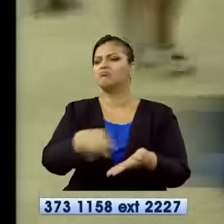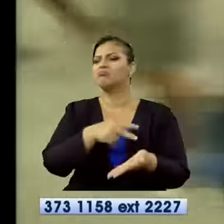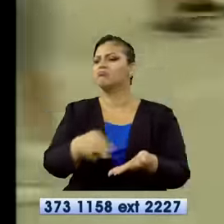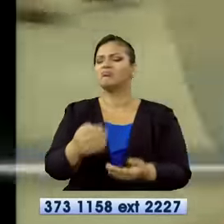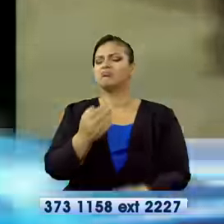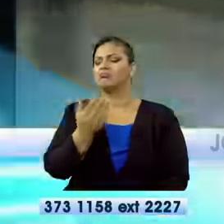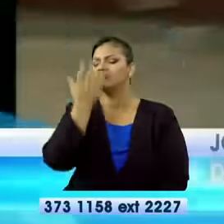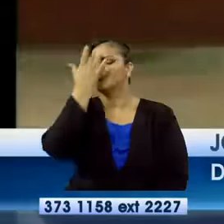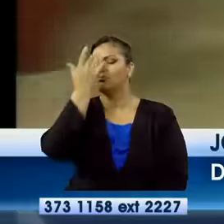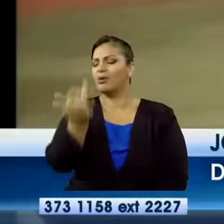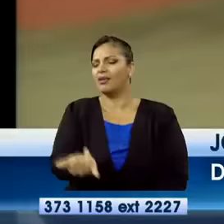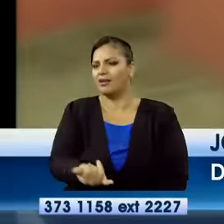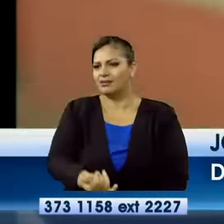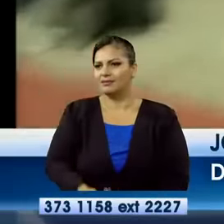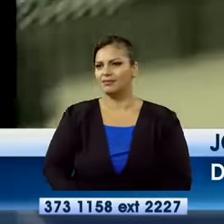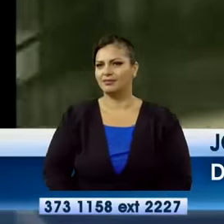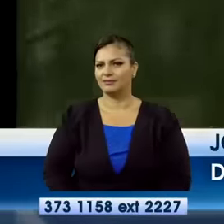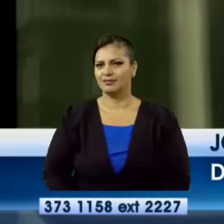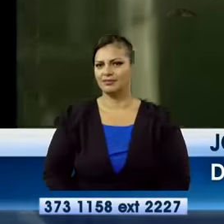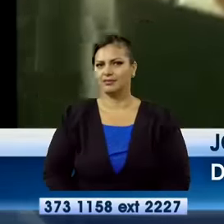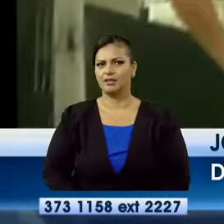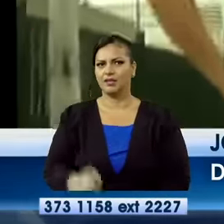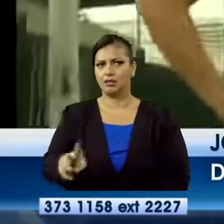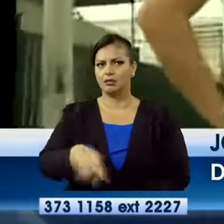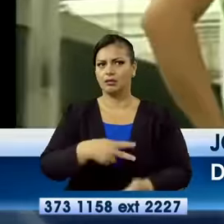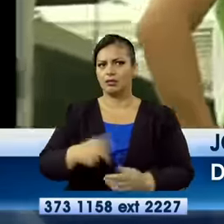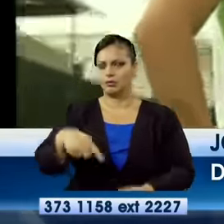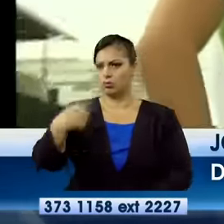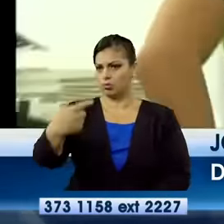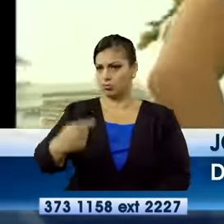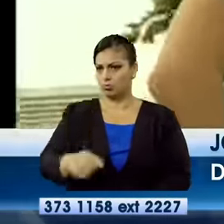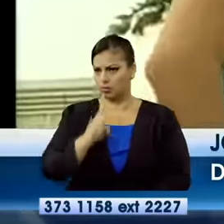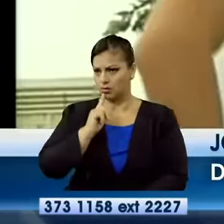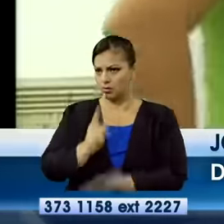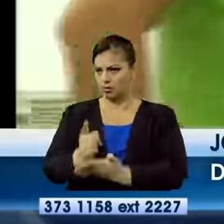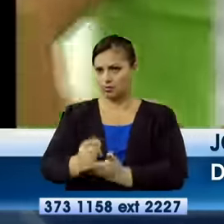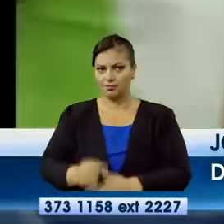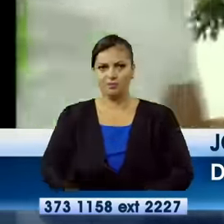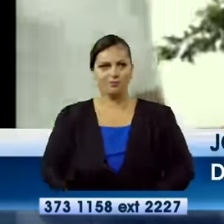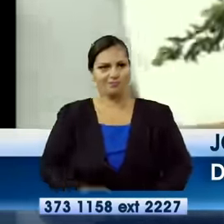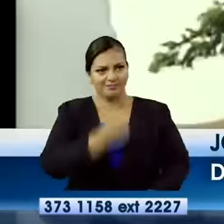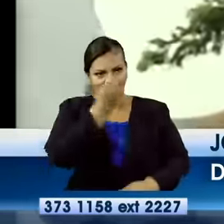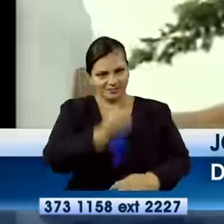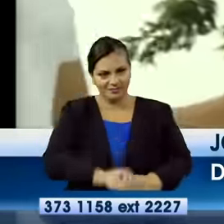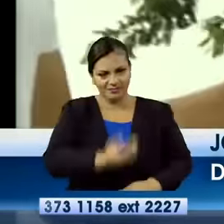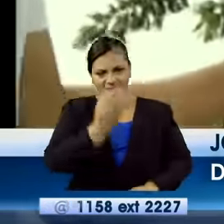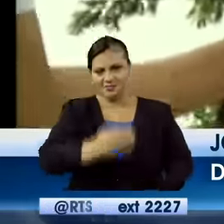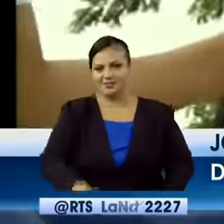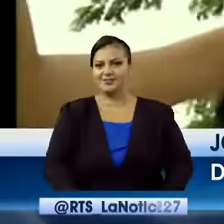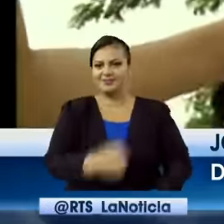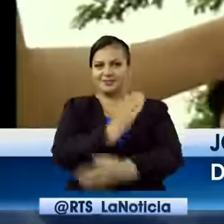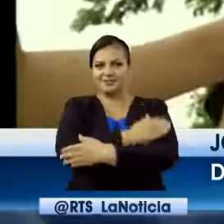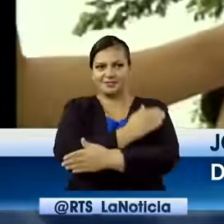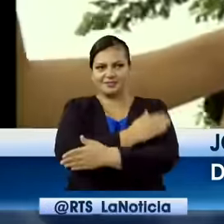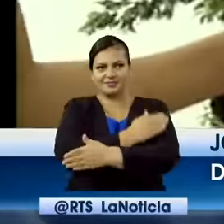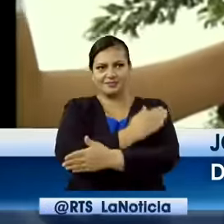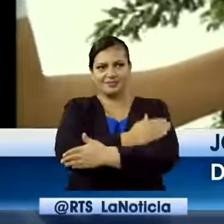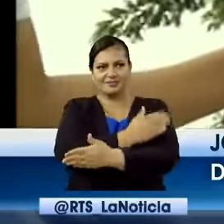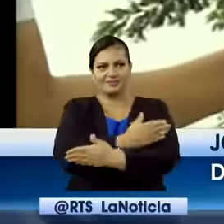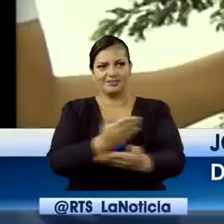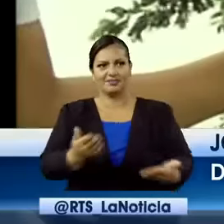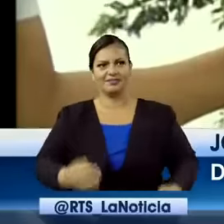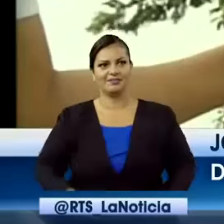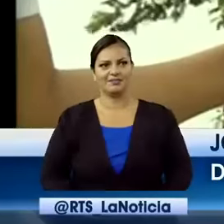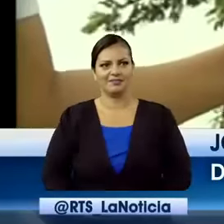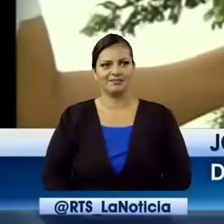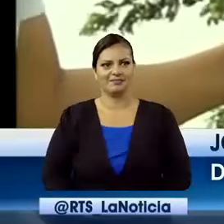estas jornadas de bailoterapia diariamente, me han dicho? Bueno, primeramente, saludar a toda la gente que está conmigo siempre, la gente que nos está viendo. Y bueno, nos